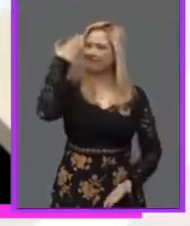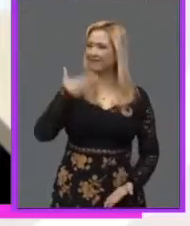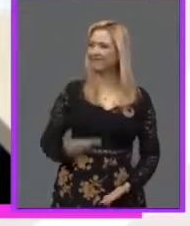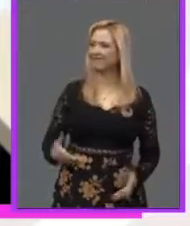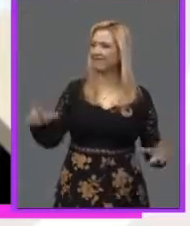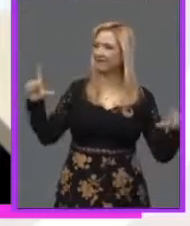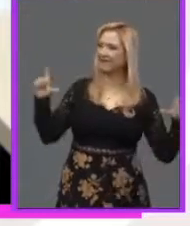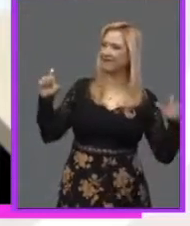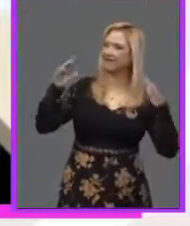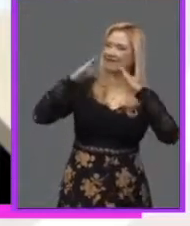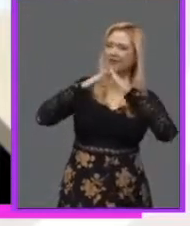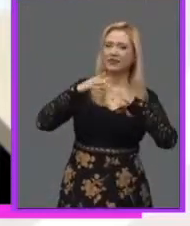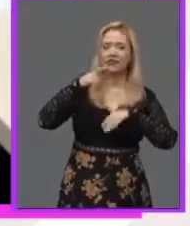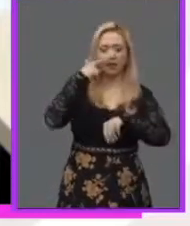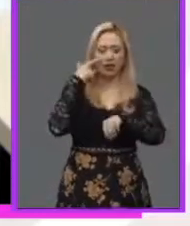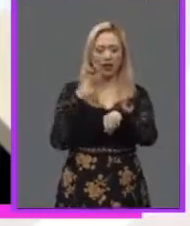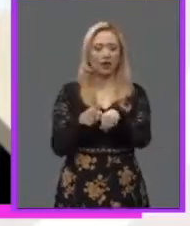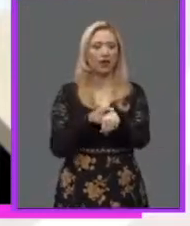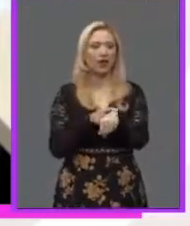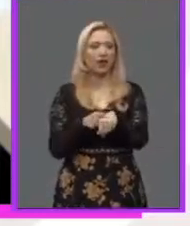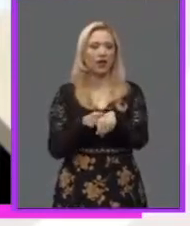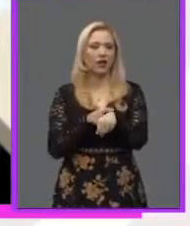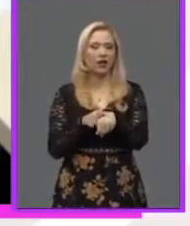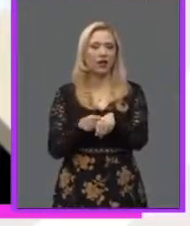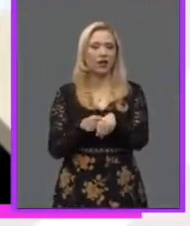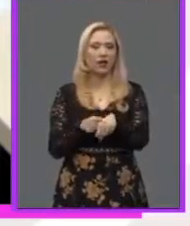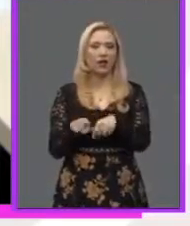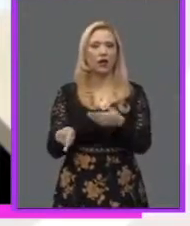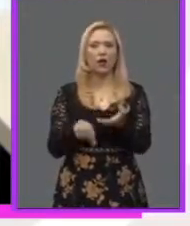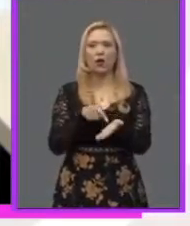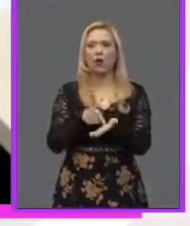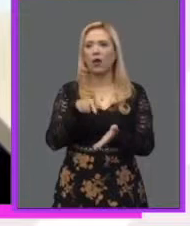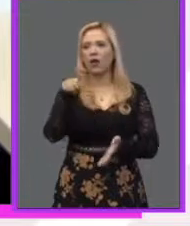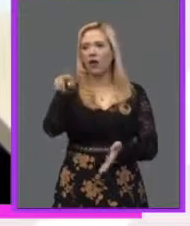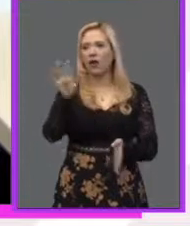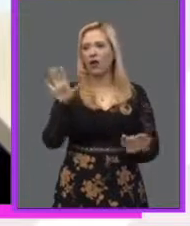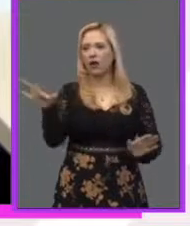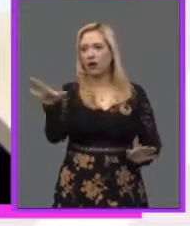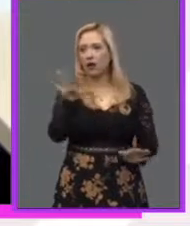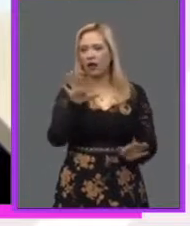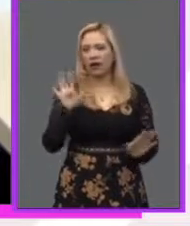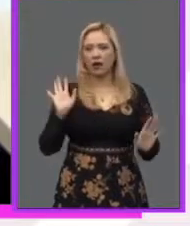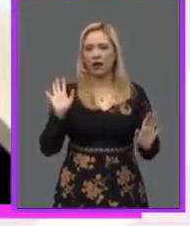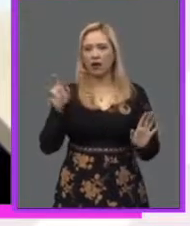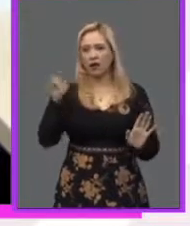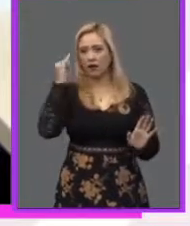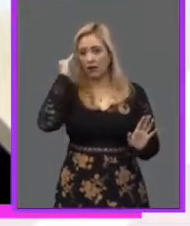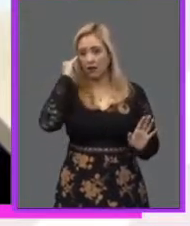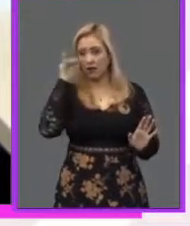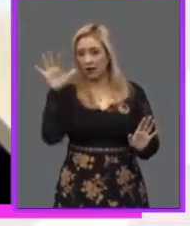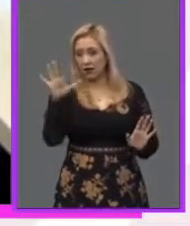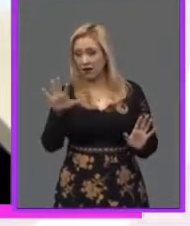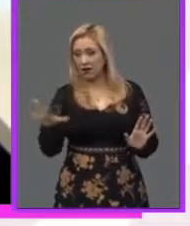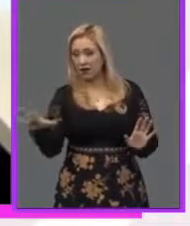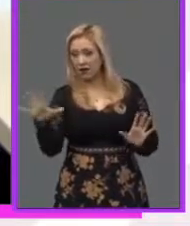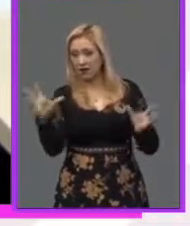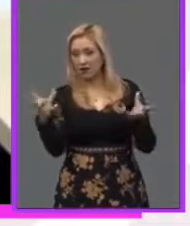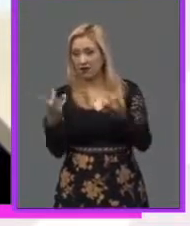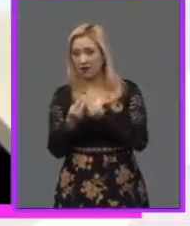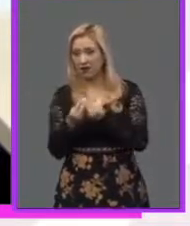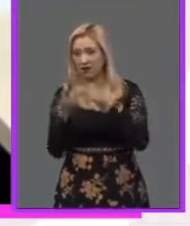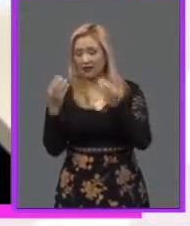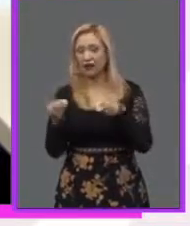anuncios casualmente tienen tonos de piel dependiendo de dónde se esté vendiendo la zona, ¿no? Entonces, eso también me parece como